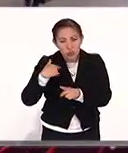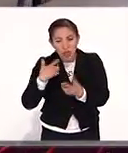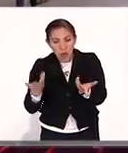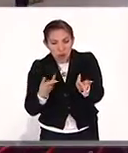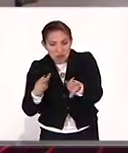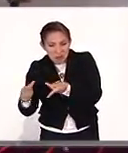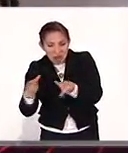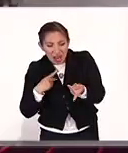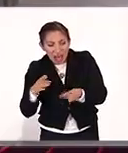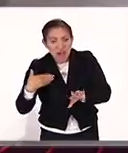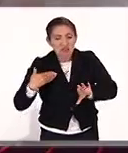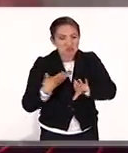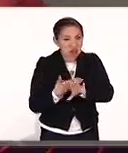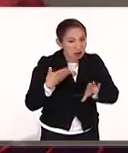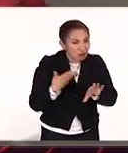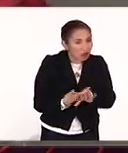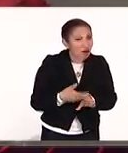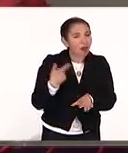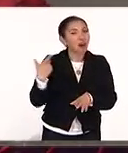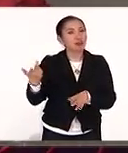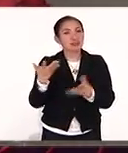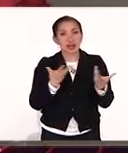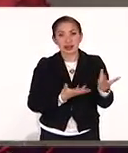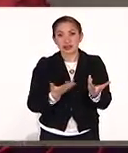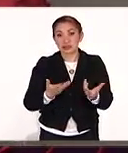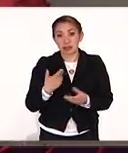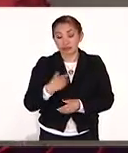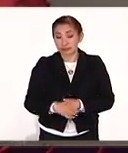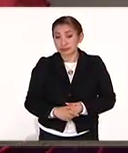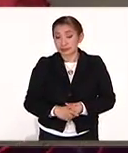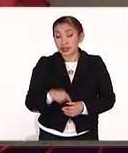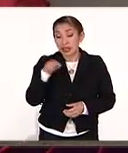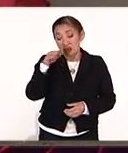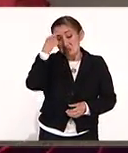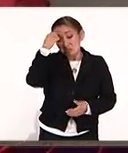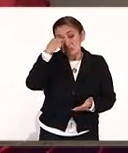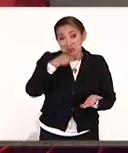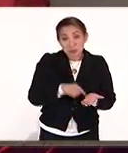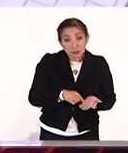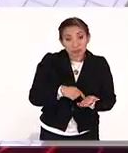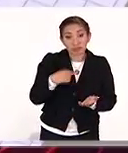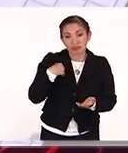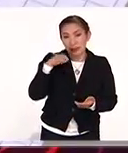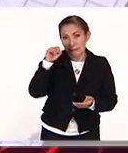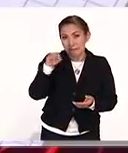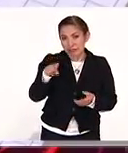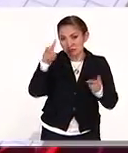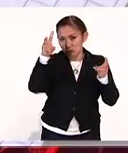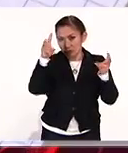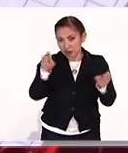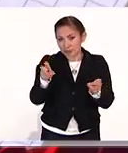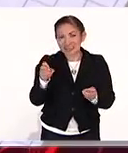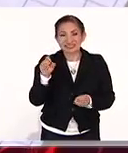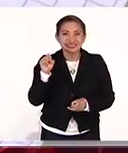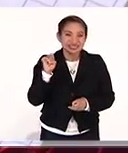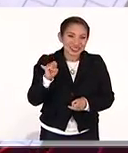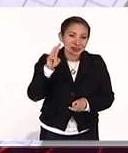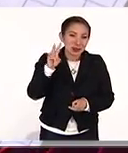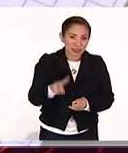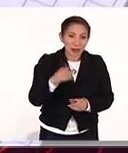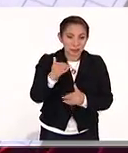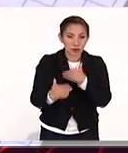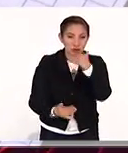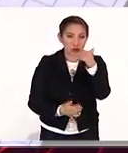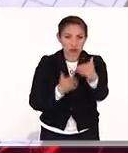prácticas que pudieran derivar en la organización de actos terroristas. A mí me parece que en ese sentido sí estamos en un